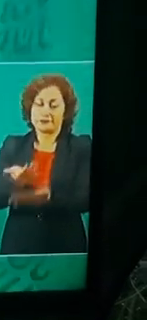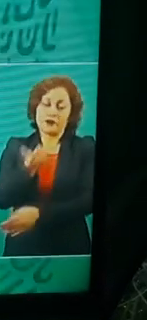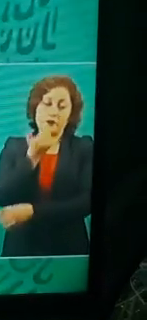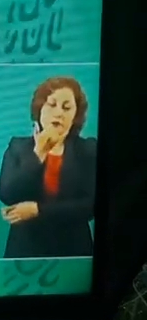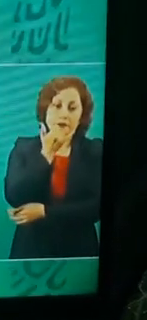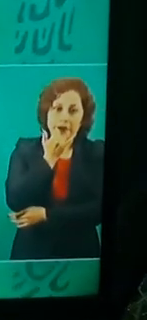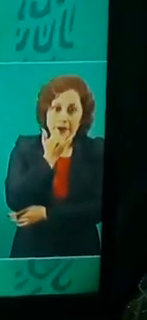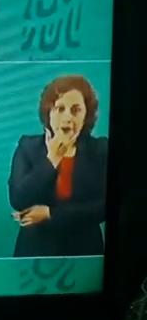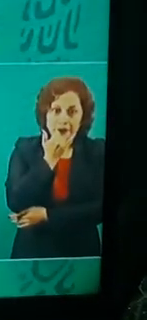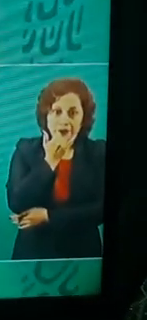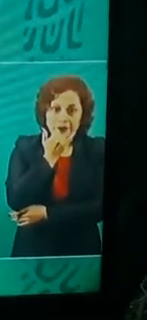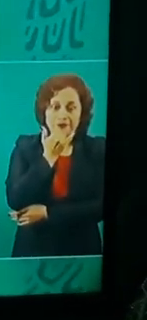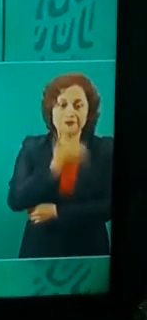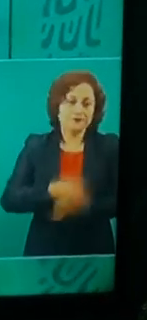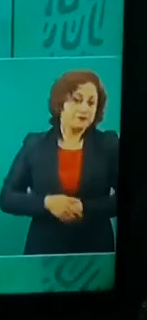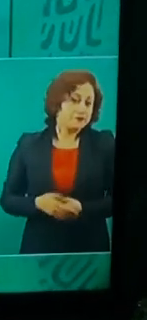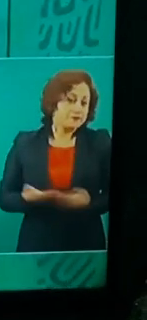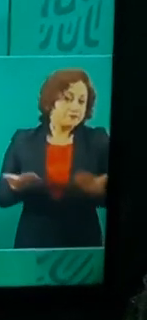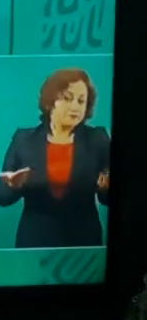por